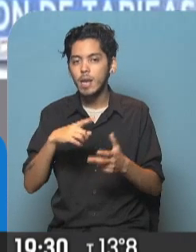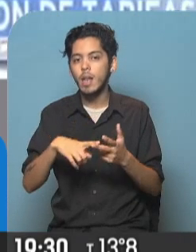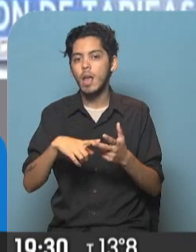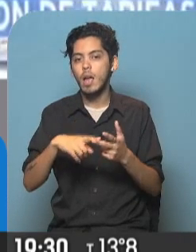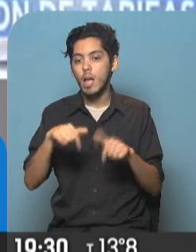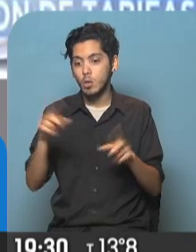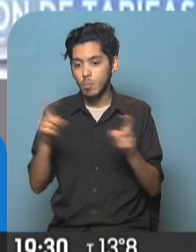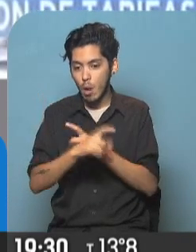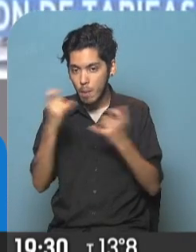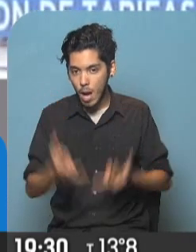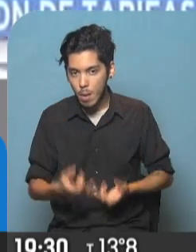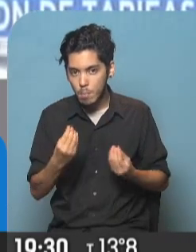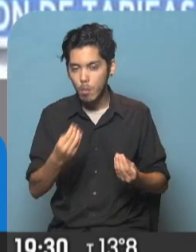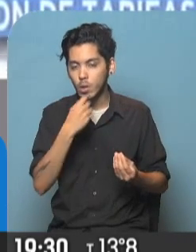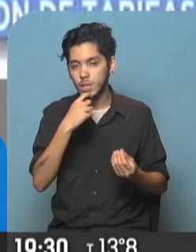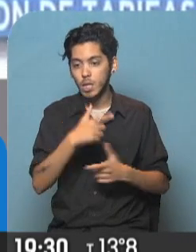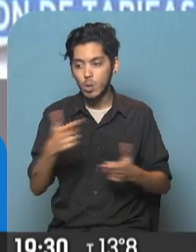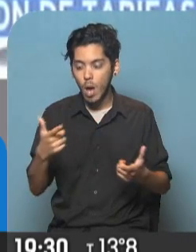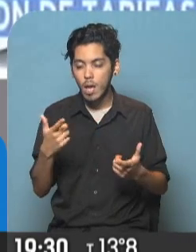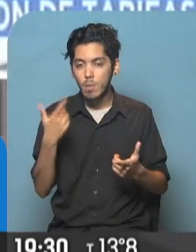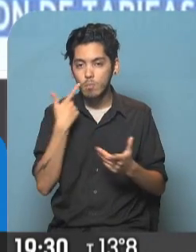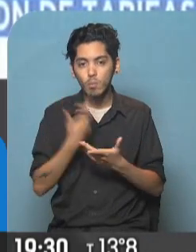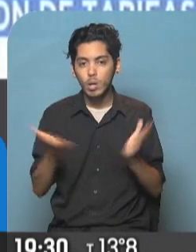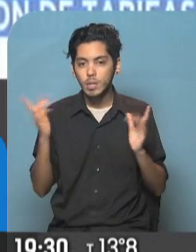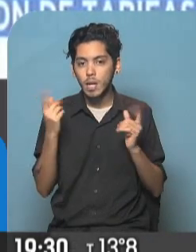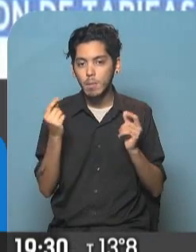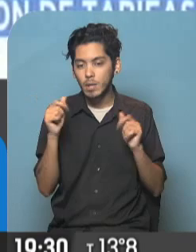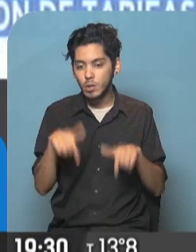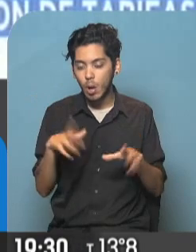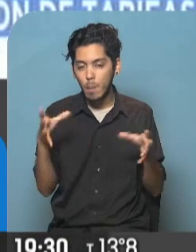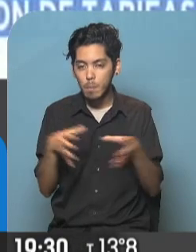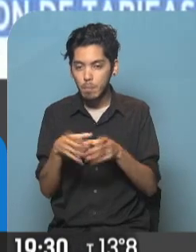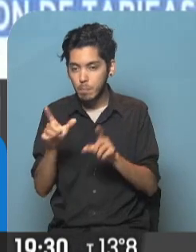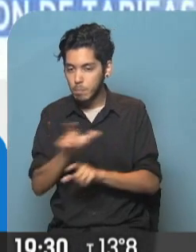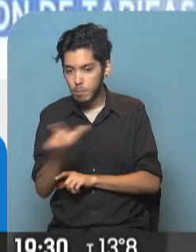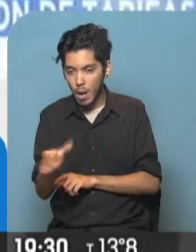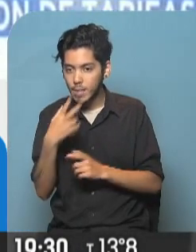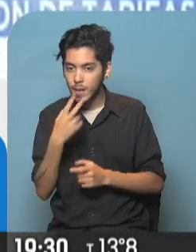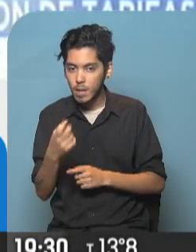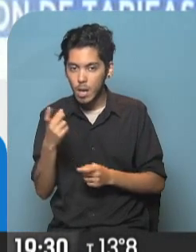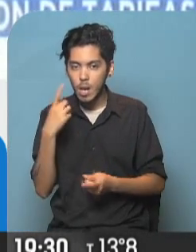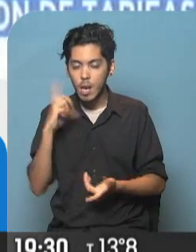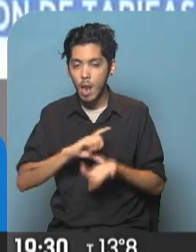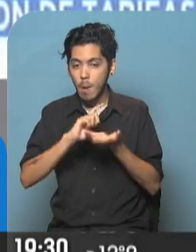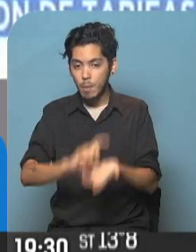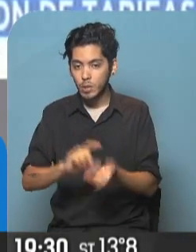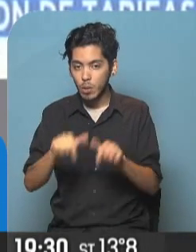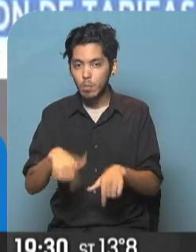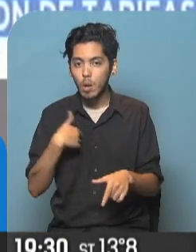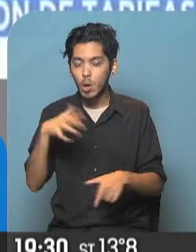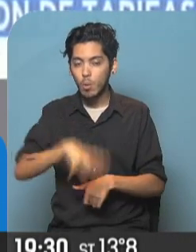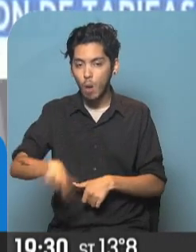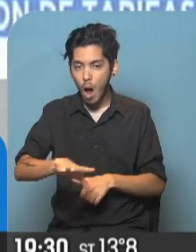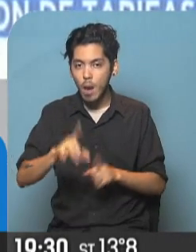problema porque si no se dan las señales de precios para el sector energético la inversión que requiere el sector para mejorar